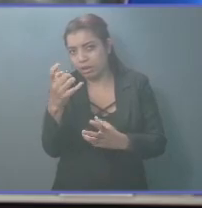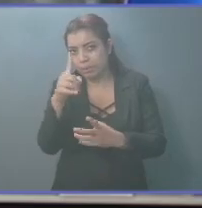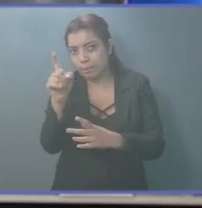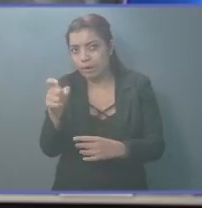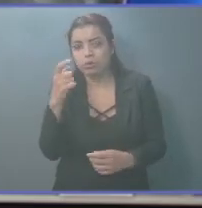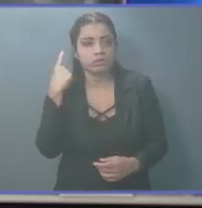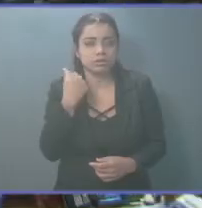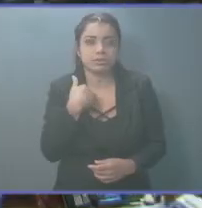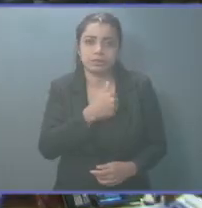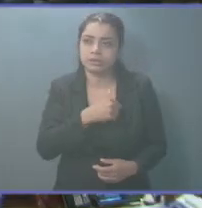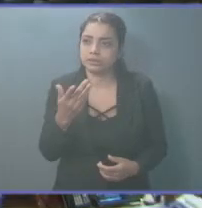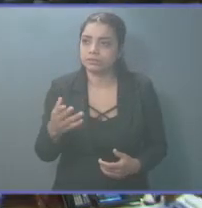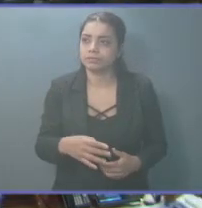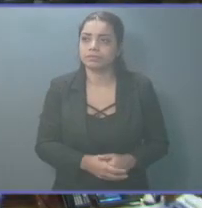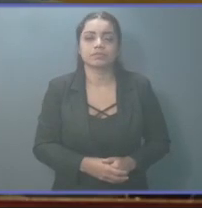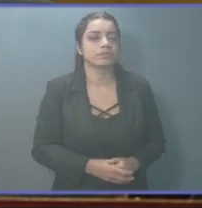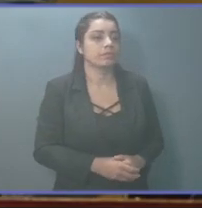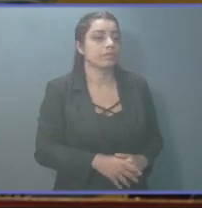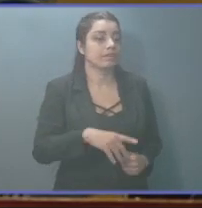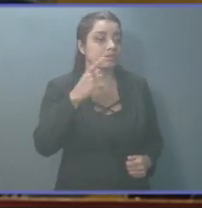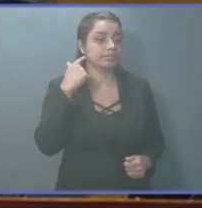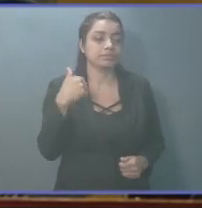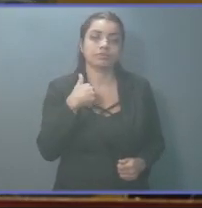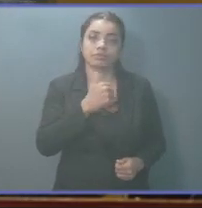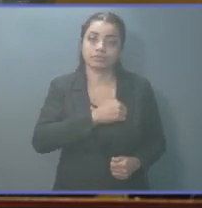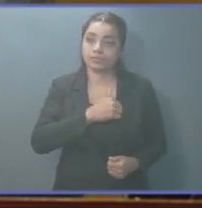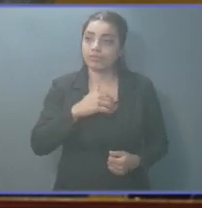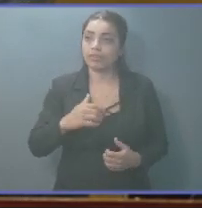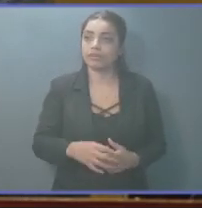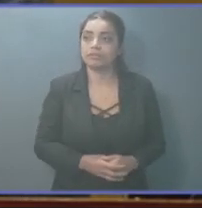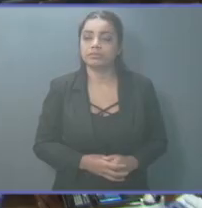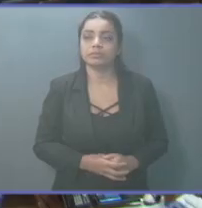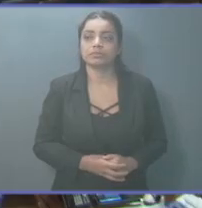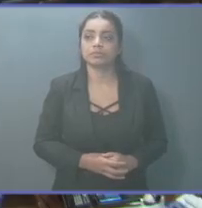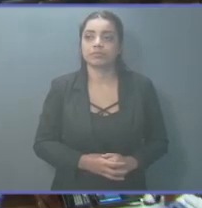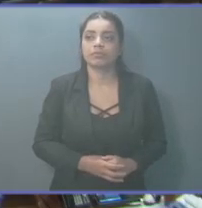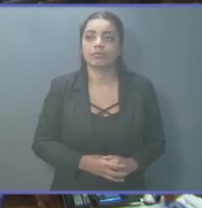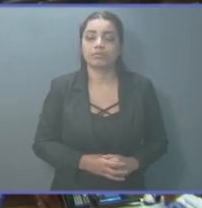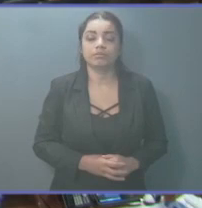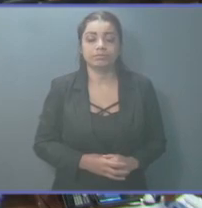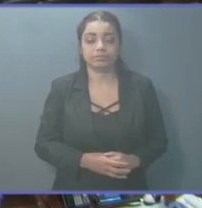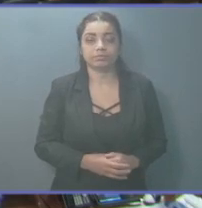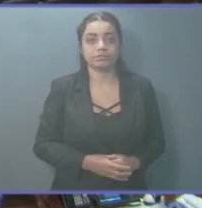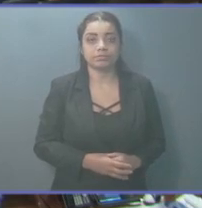Defensa. Tiene la palabra el señor ministro de la Defensa Nacional.